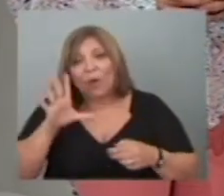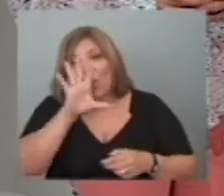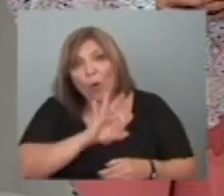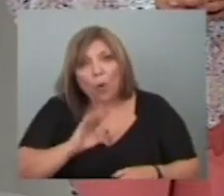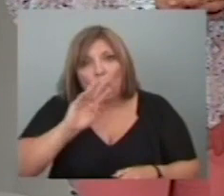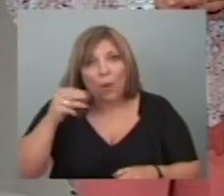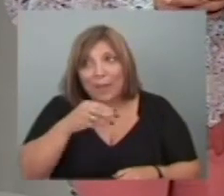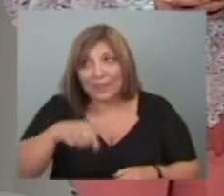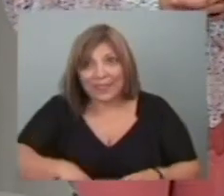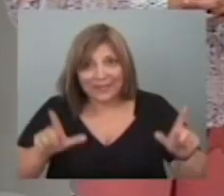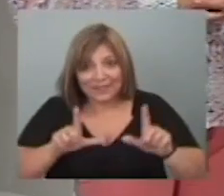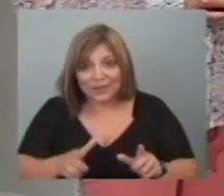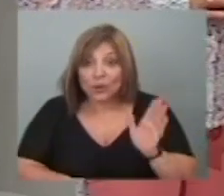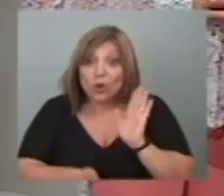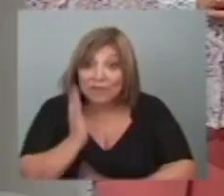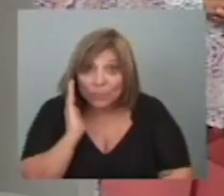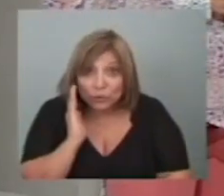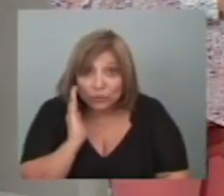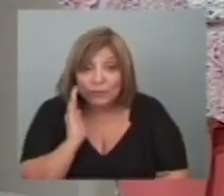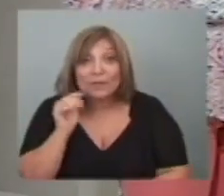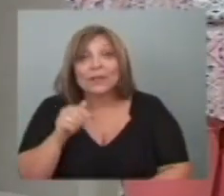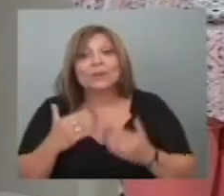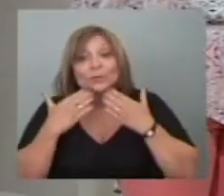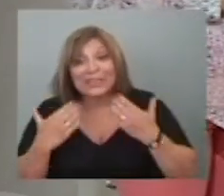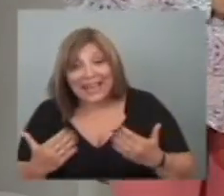página web del canal. Nos vamos, chicas. Nos vamos, me